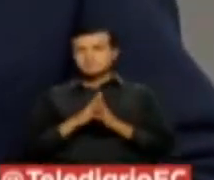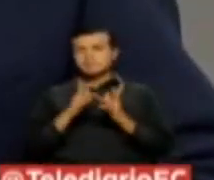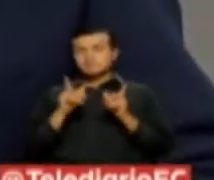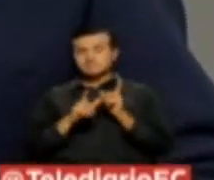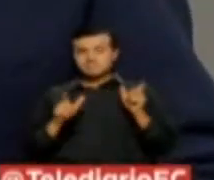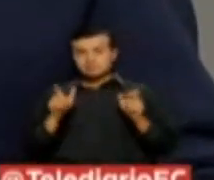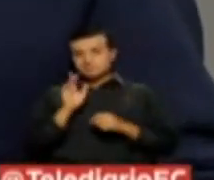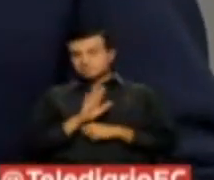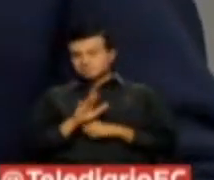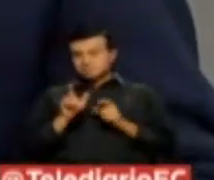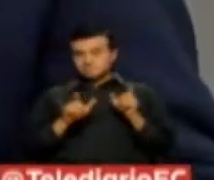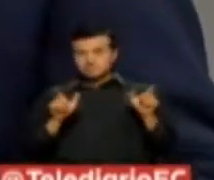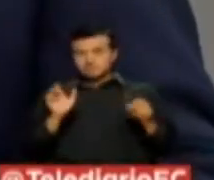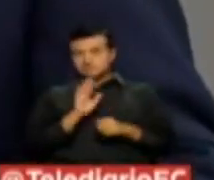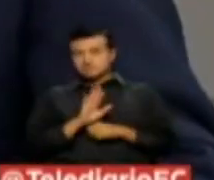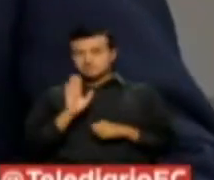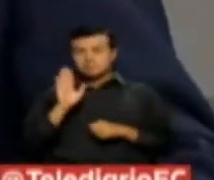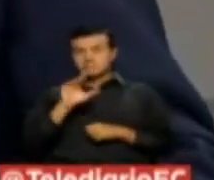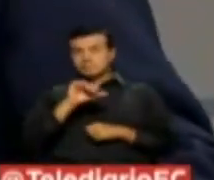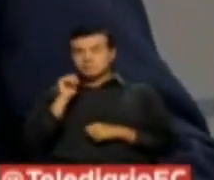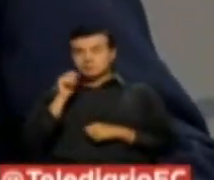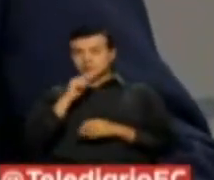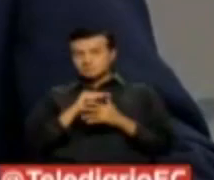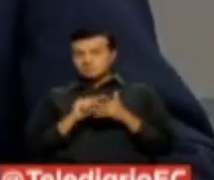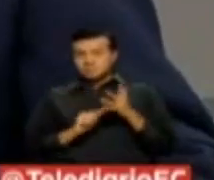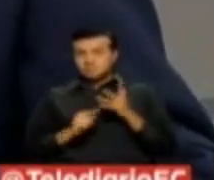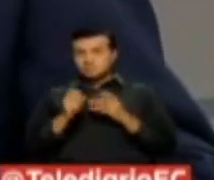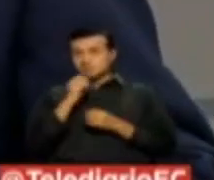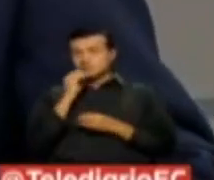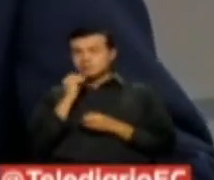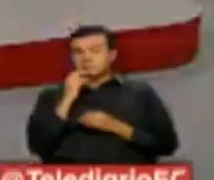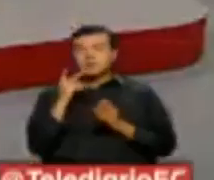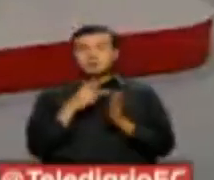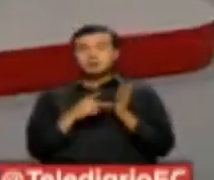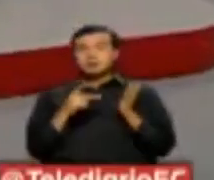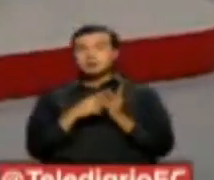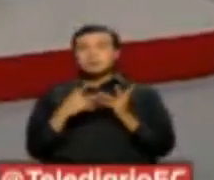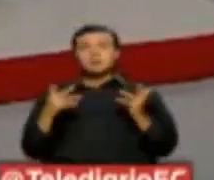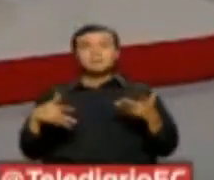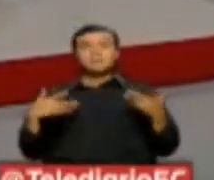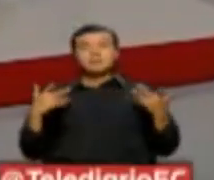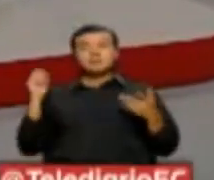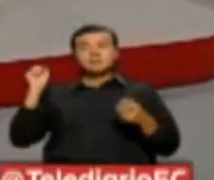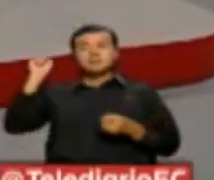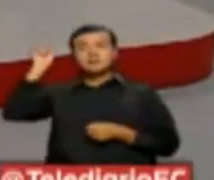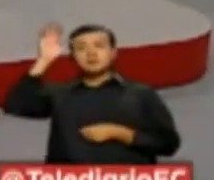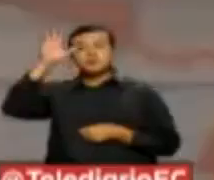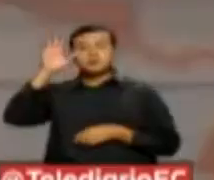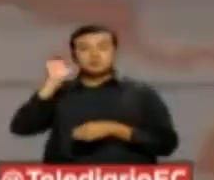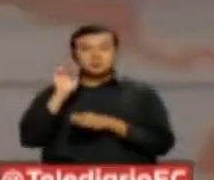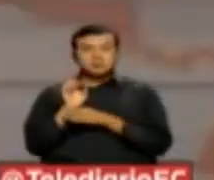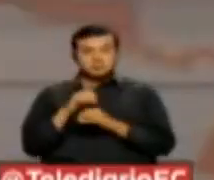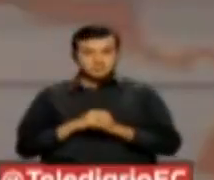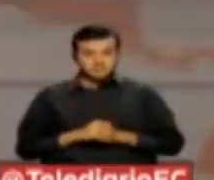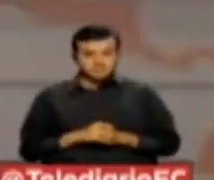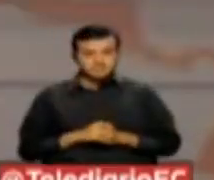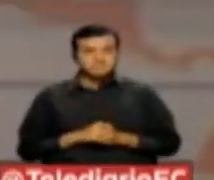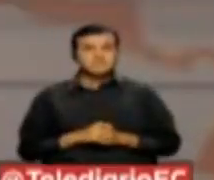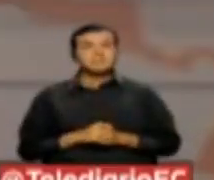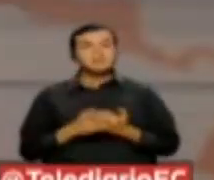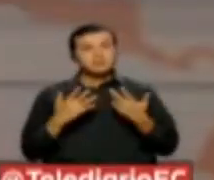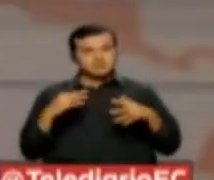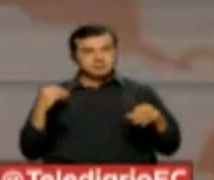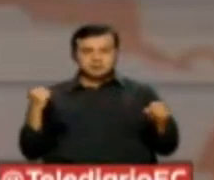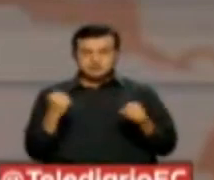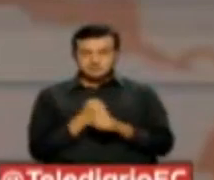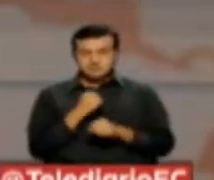y grandes narraciones el otro gran arte de la narración qué pasa con el con el cine en ecuador' también se está trabajando